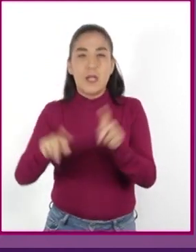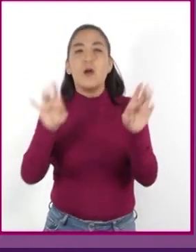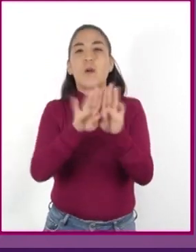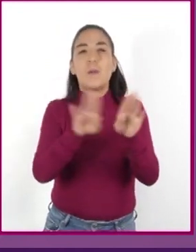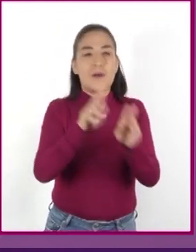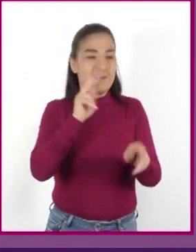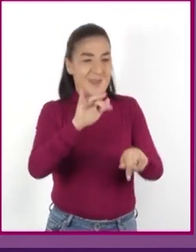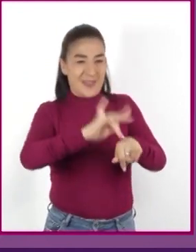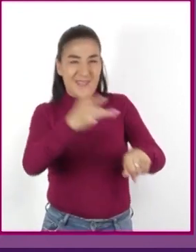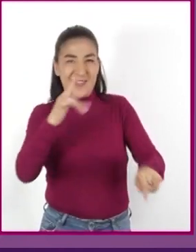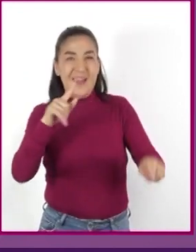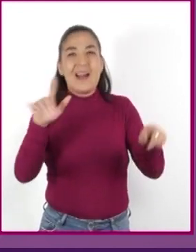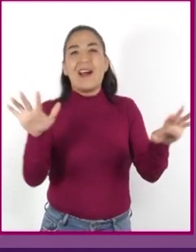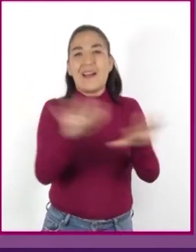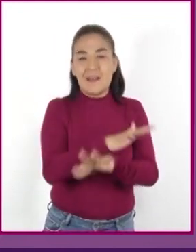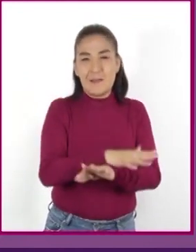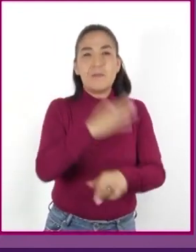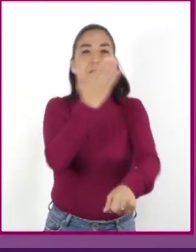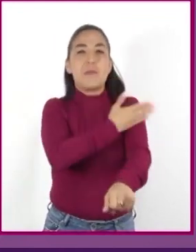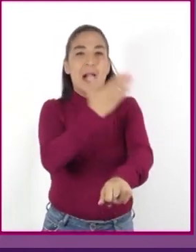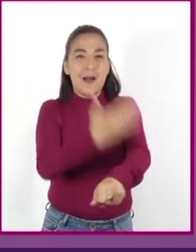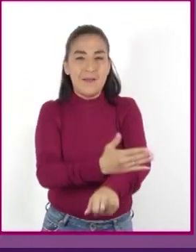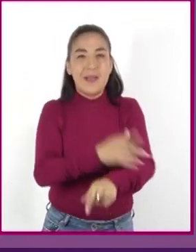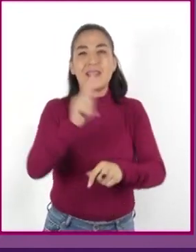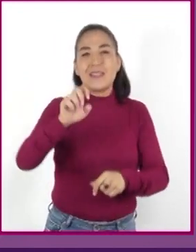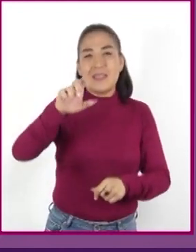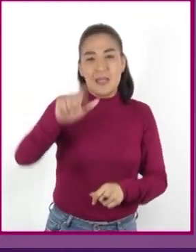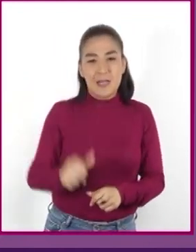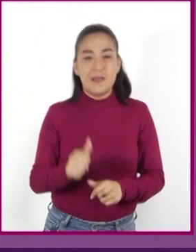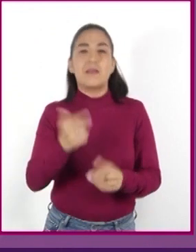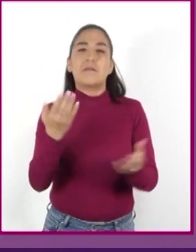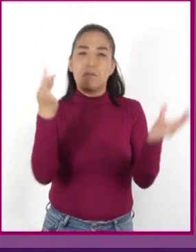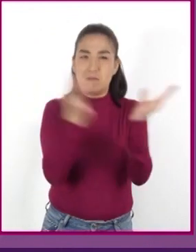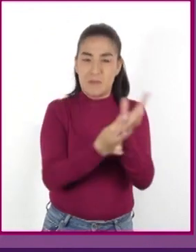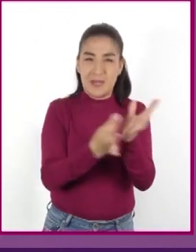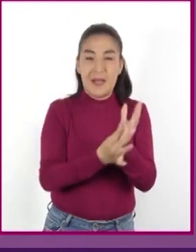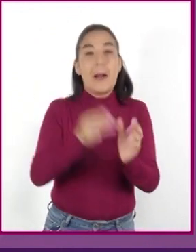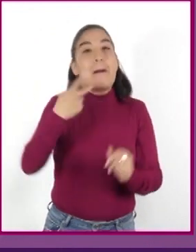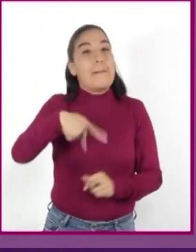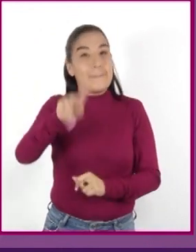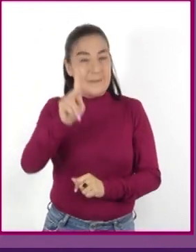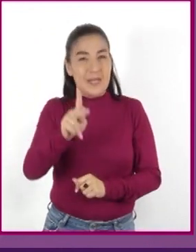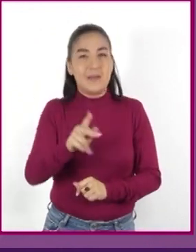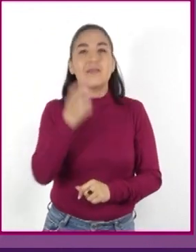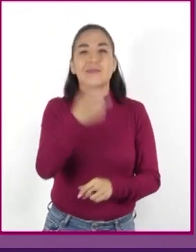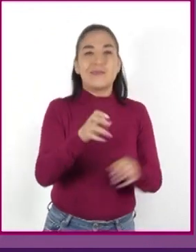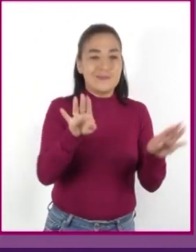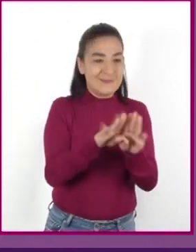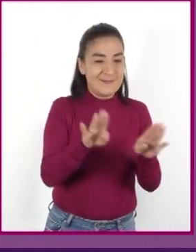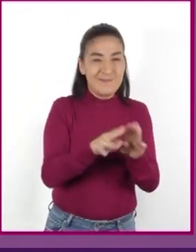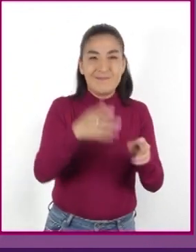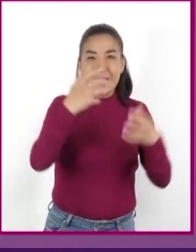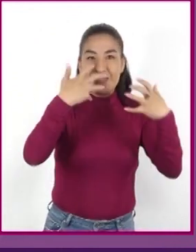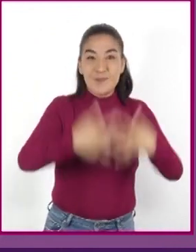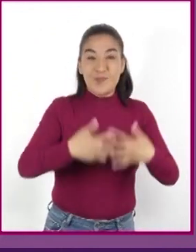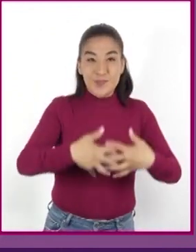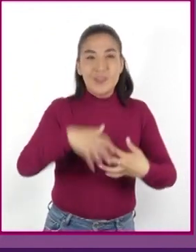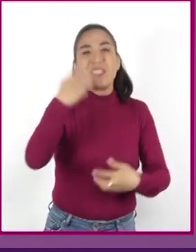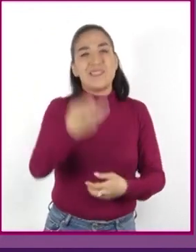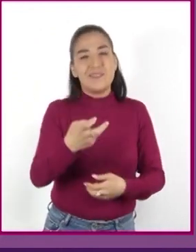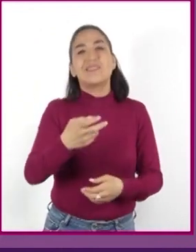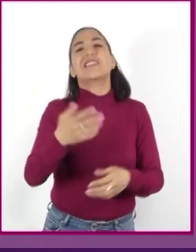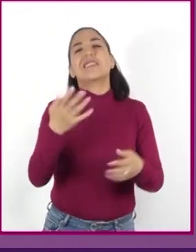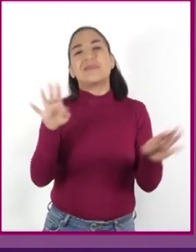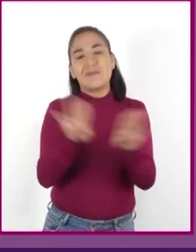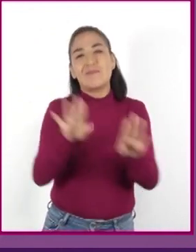los productos naturales como maderas, telas o metales. Sin embargo, la producción de estos ha provocado